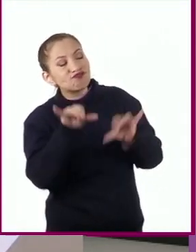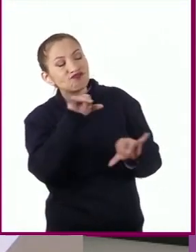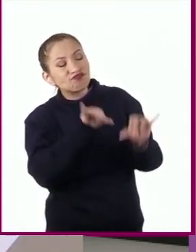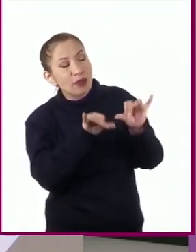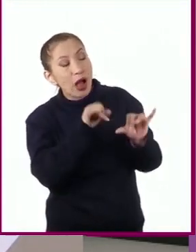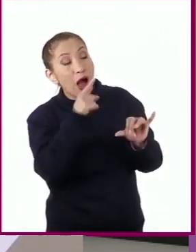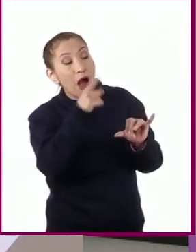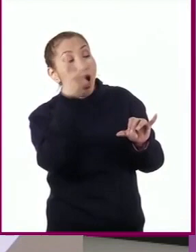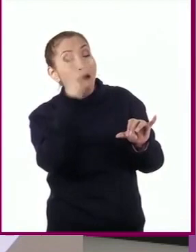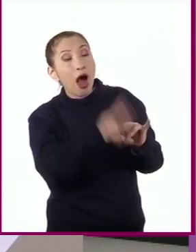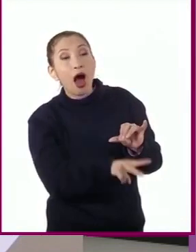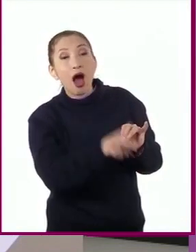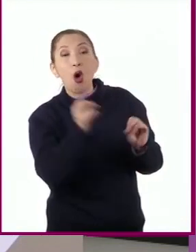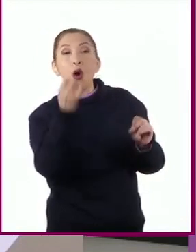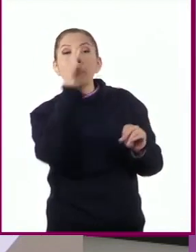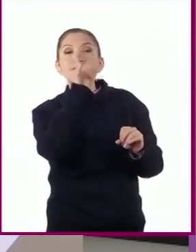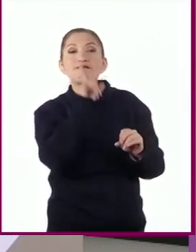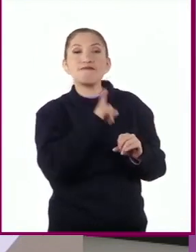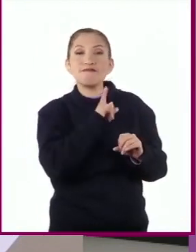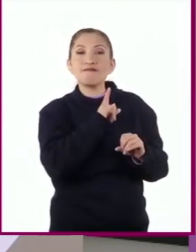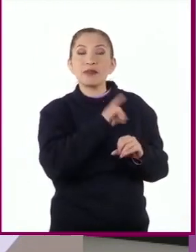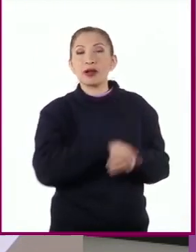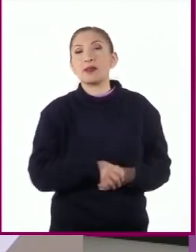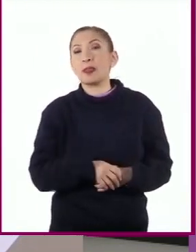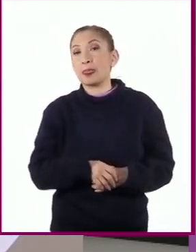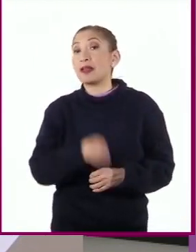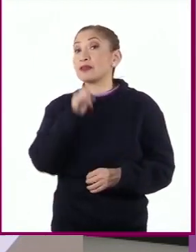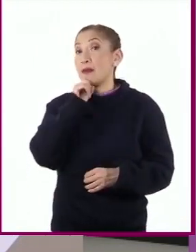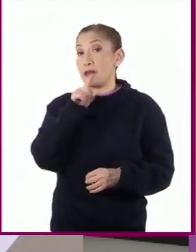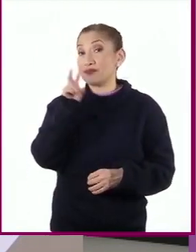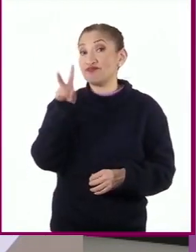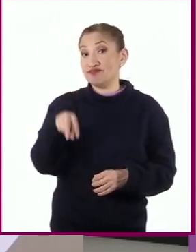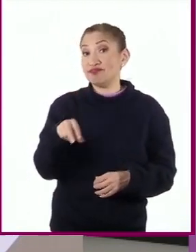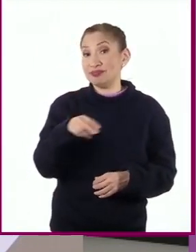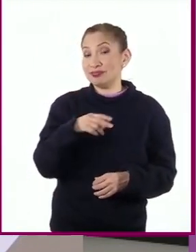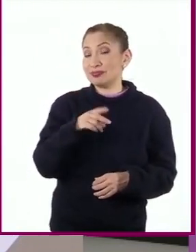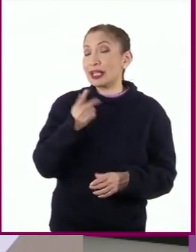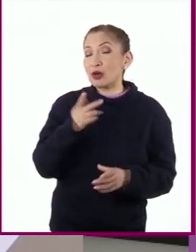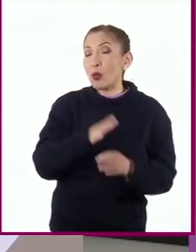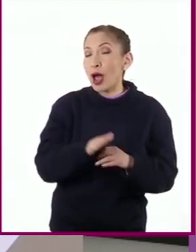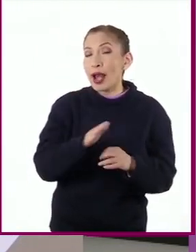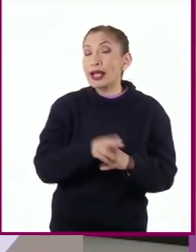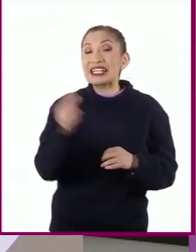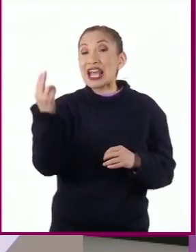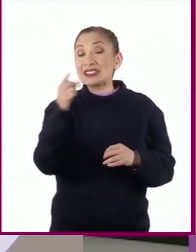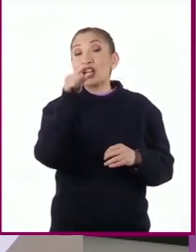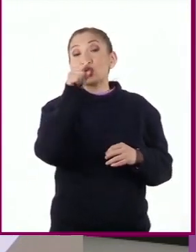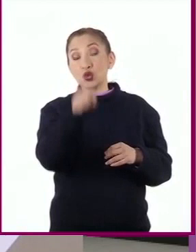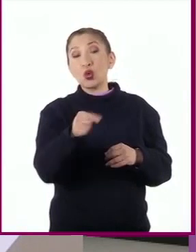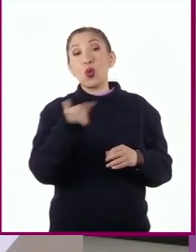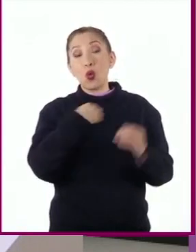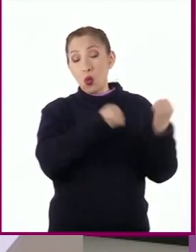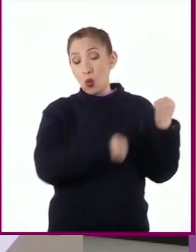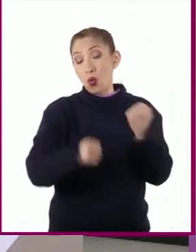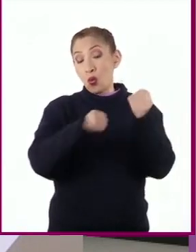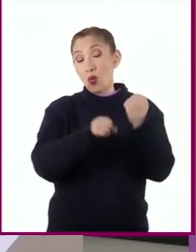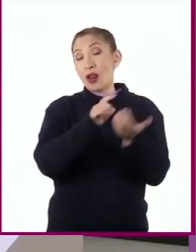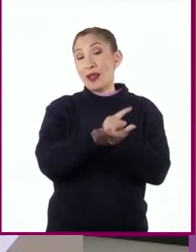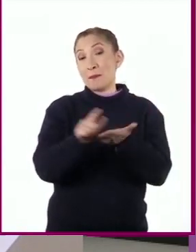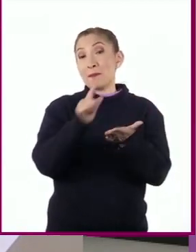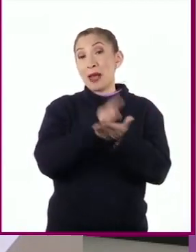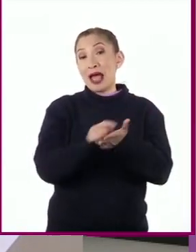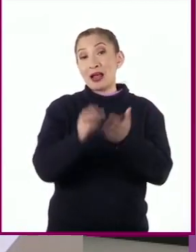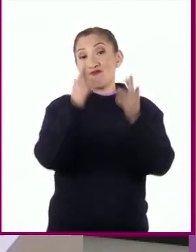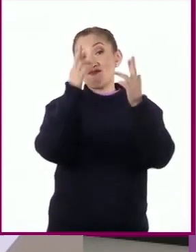ver si es verdad o mentira. Lo que también es cierto es que necesitarás una escoba para limpiar